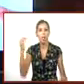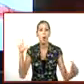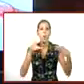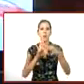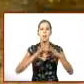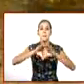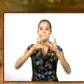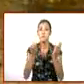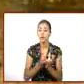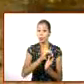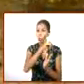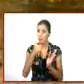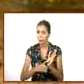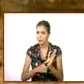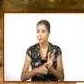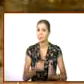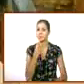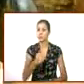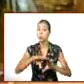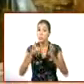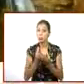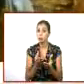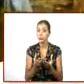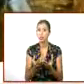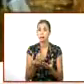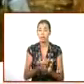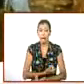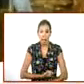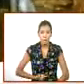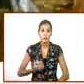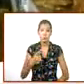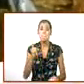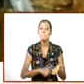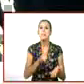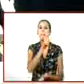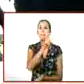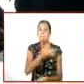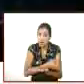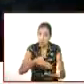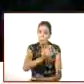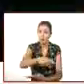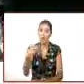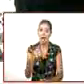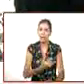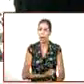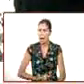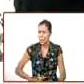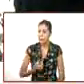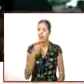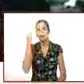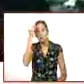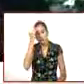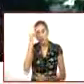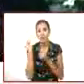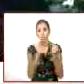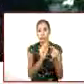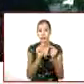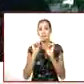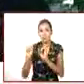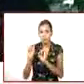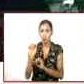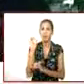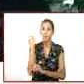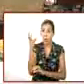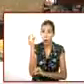entero. Indicó que en el mundo el número hambriento asciende a 1.000 millones de personas, por lo que se tiene previsto discutir un acuerdo en el seno de la segunda cumbre